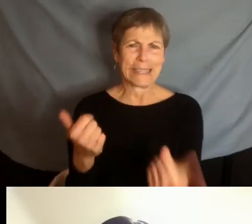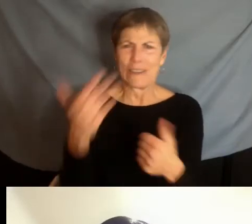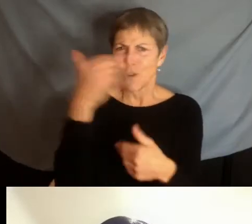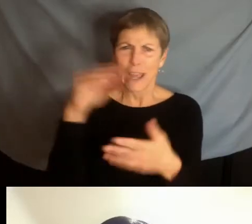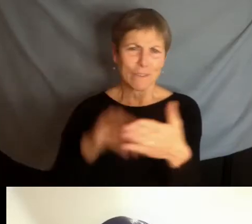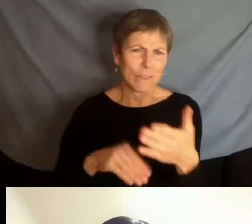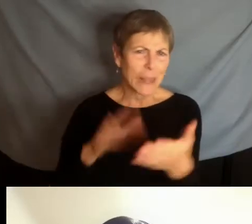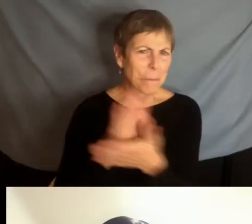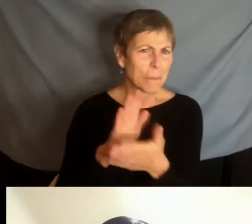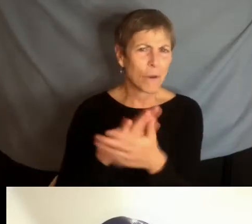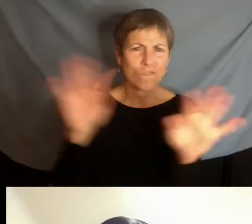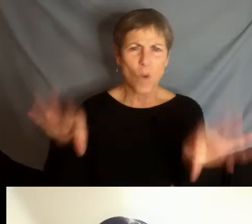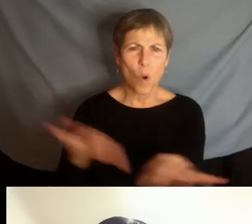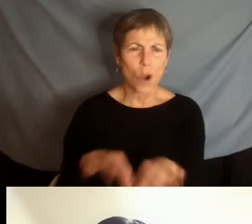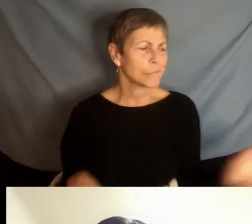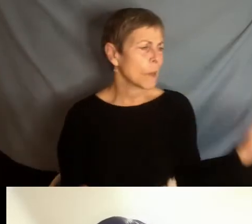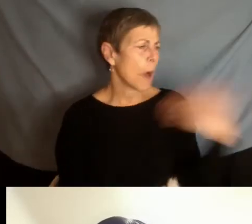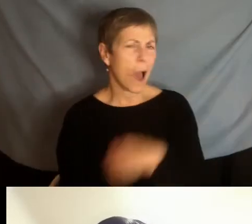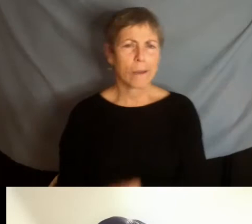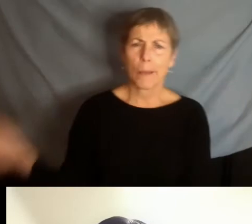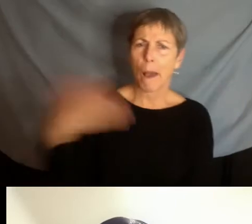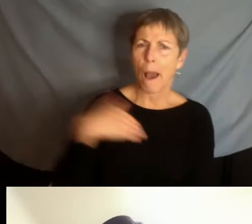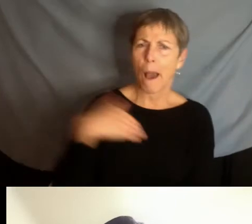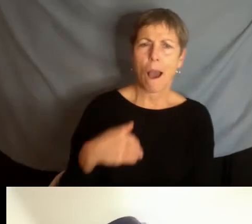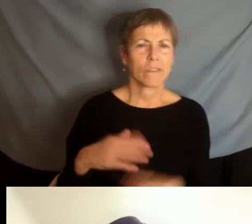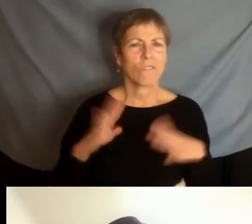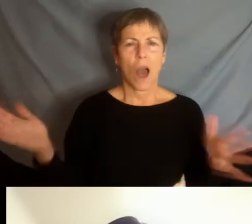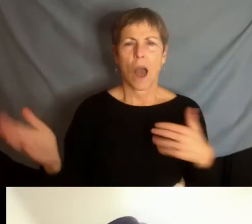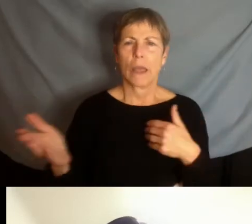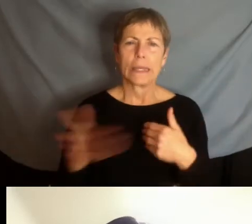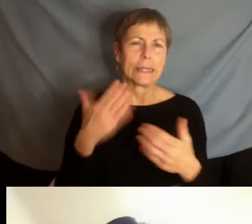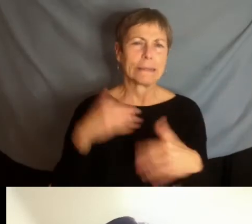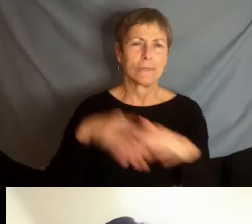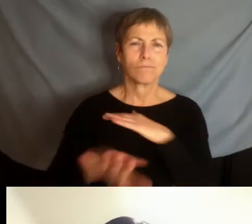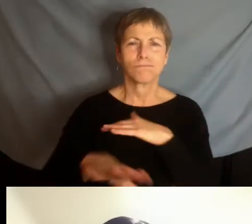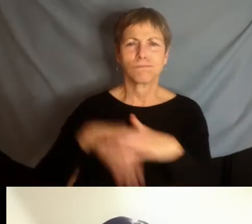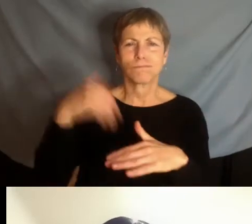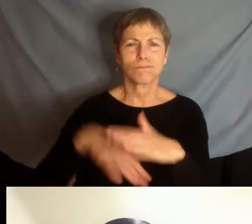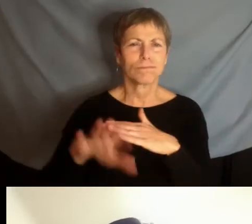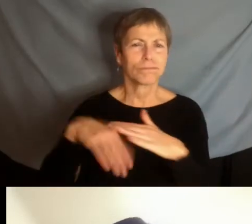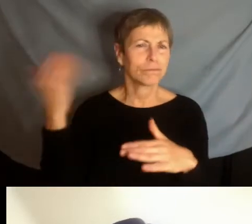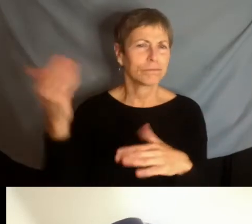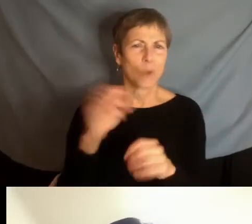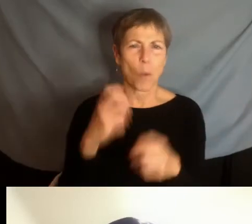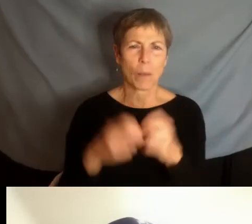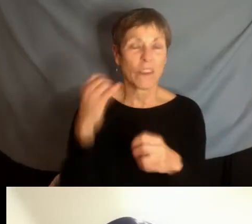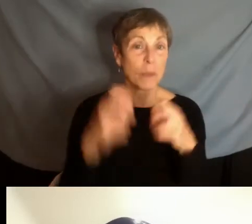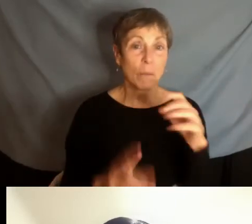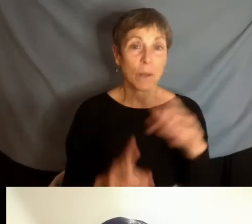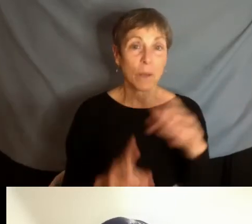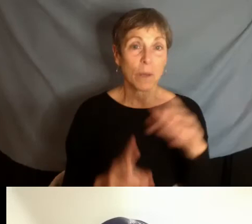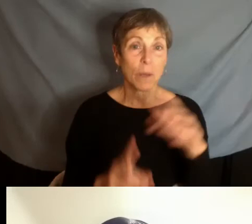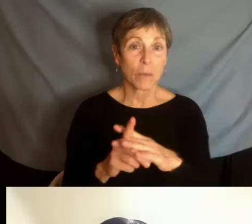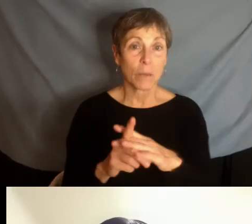Canadá y Estados Unidos y se les olvidaba hacer papeleo, no tenían que llenar nada, y si alguna vez algún asunto era muy fácil